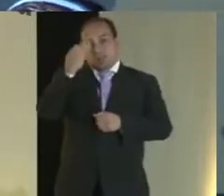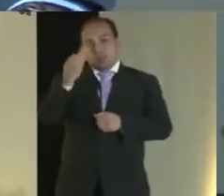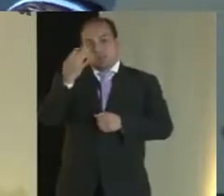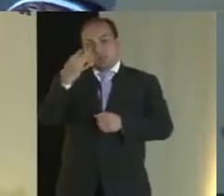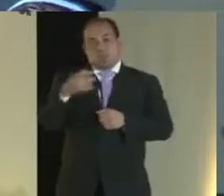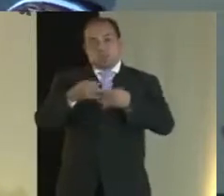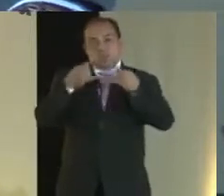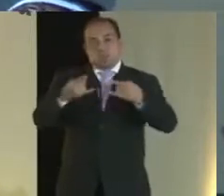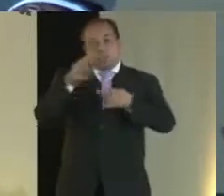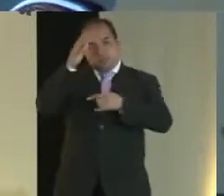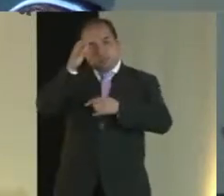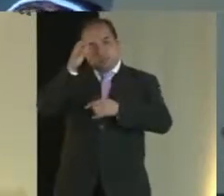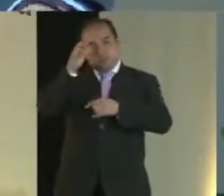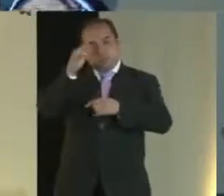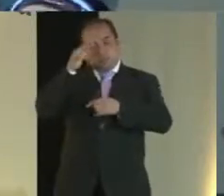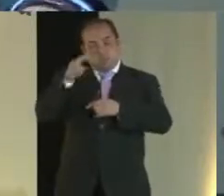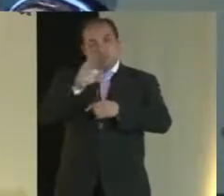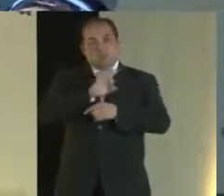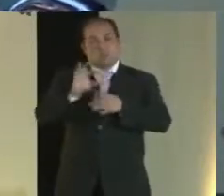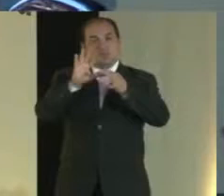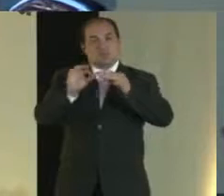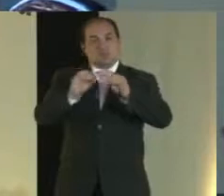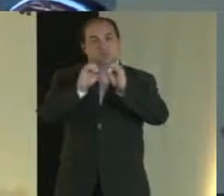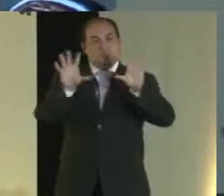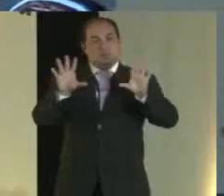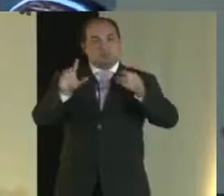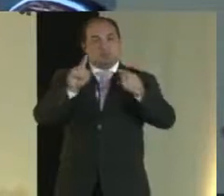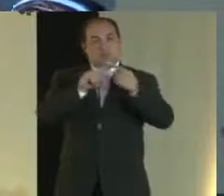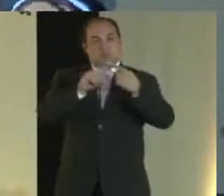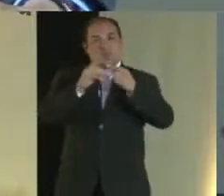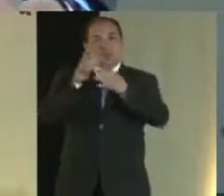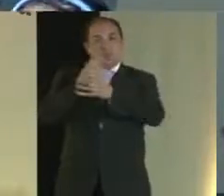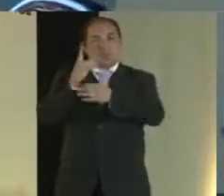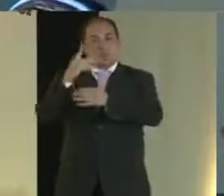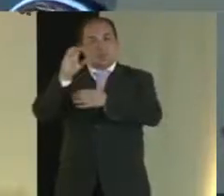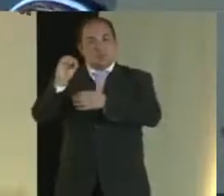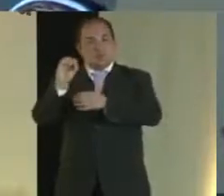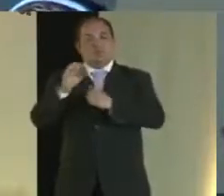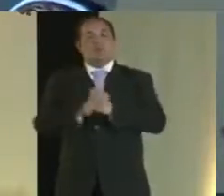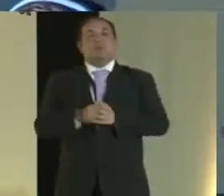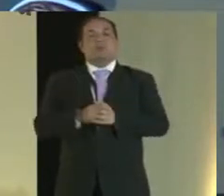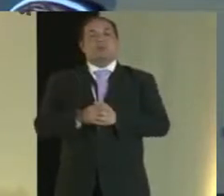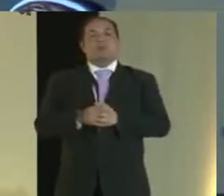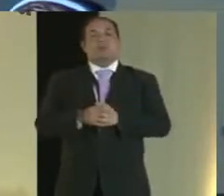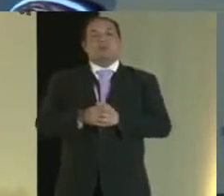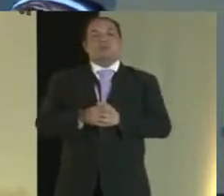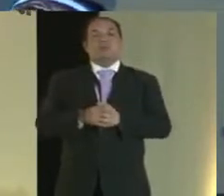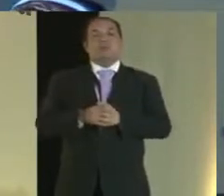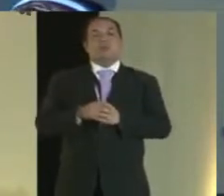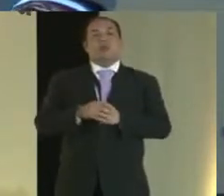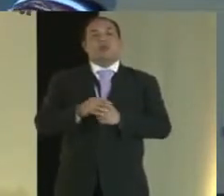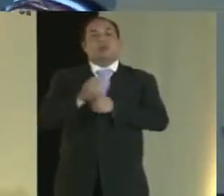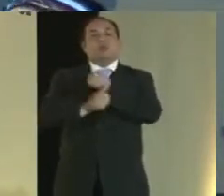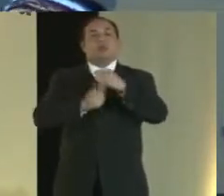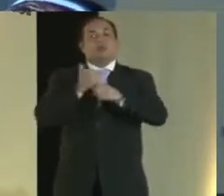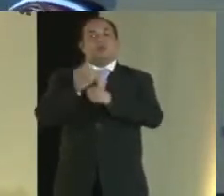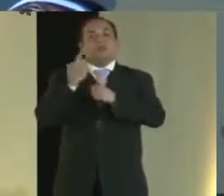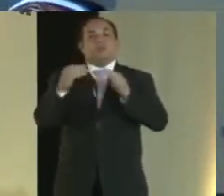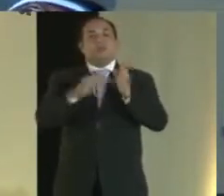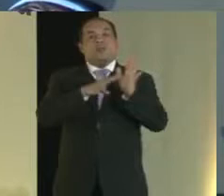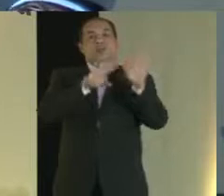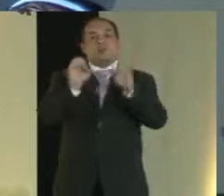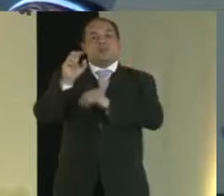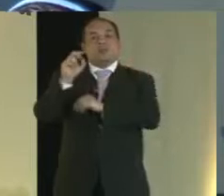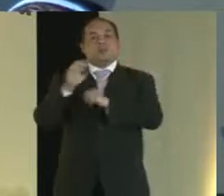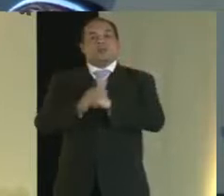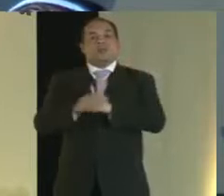México pueden ilustrar lo anterior. Uno, como ya dijo Paco, y lo dijo muy bien, el periodo de los años 30, cuando los sindicatos